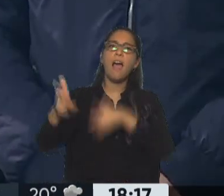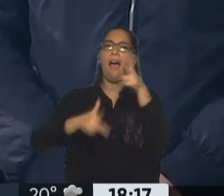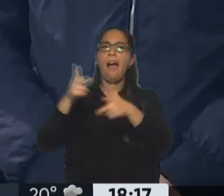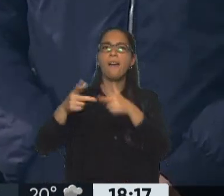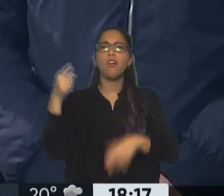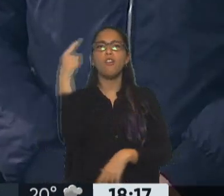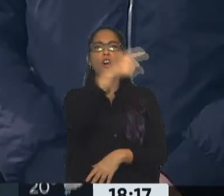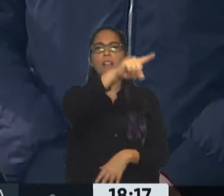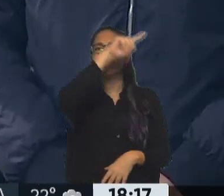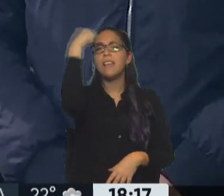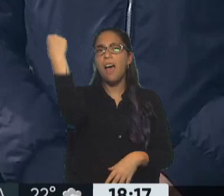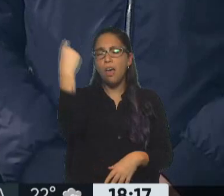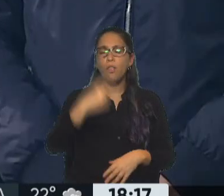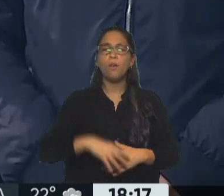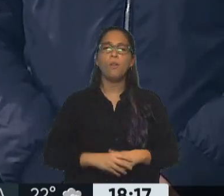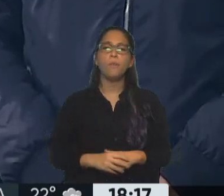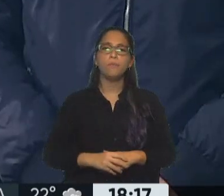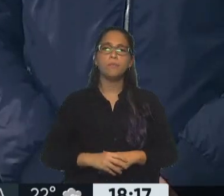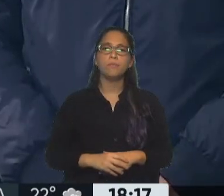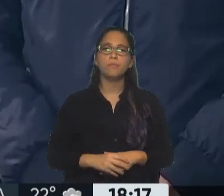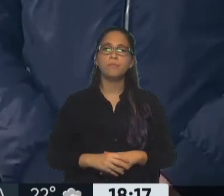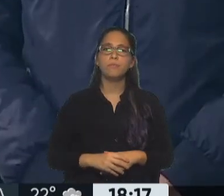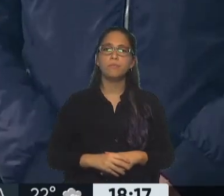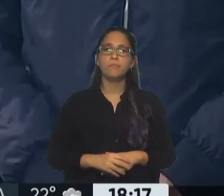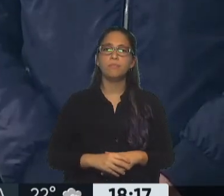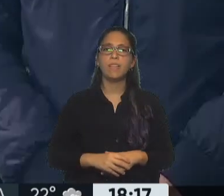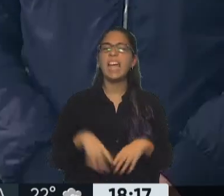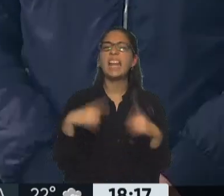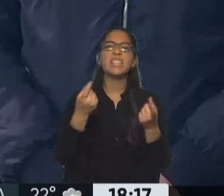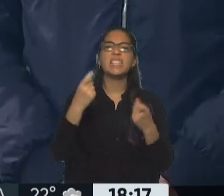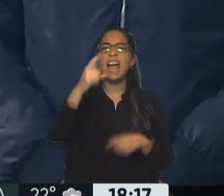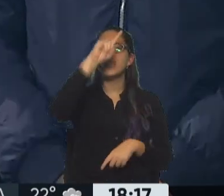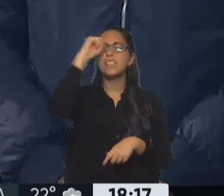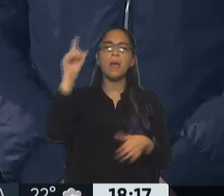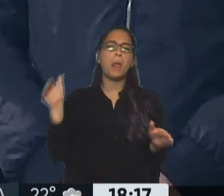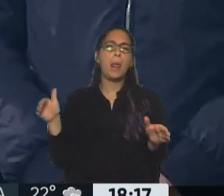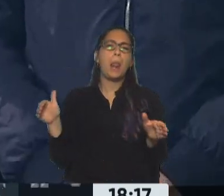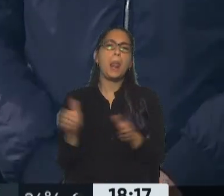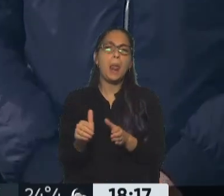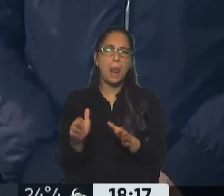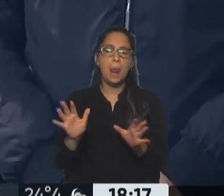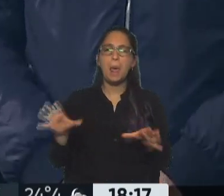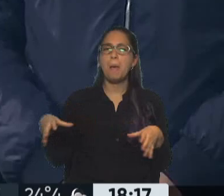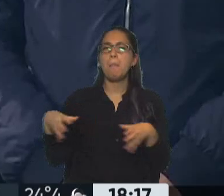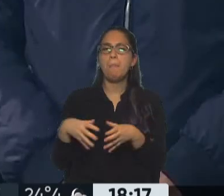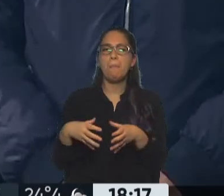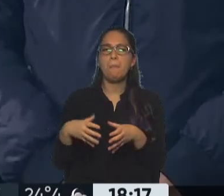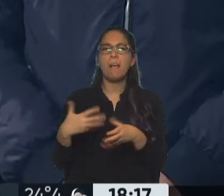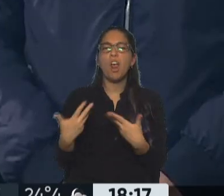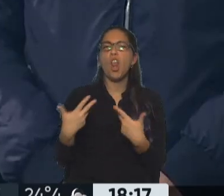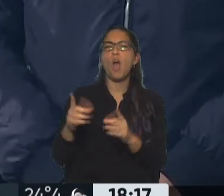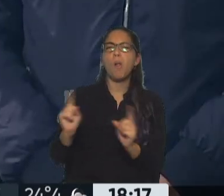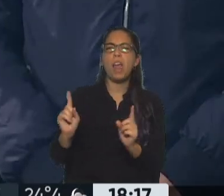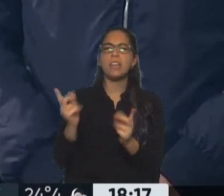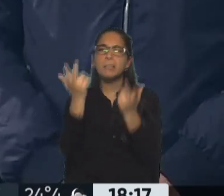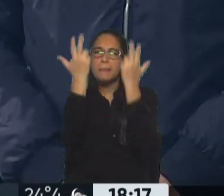del Estado, que es necesario un Estado pequeñito, un Estado que no